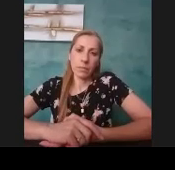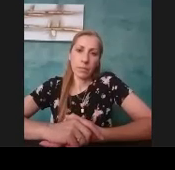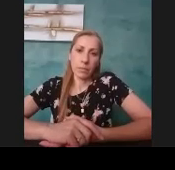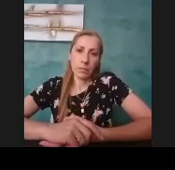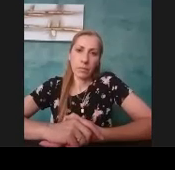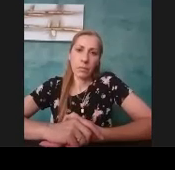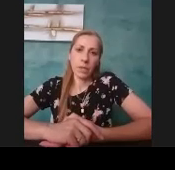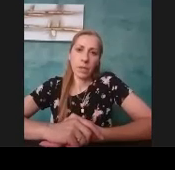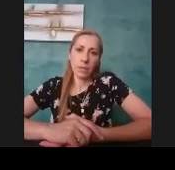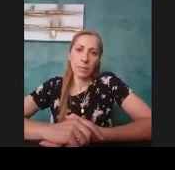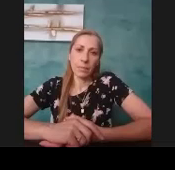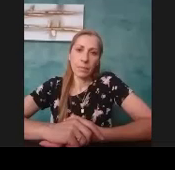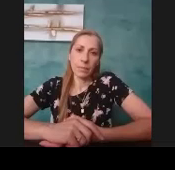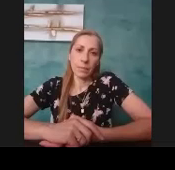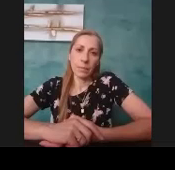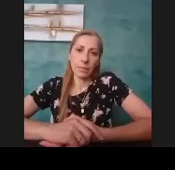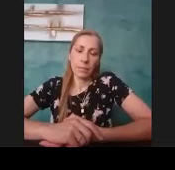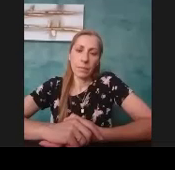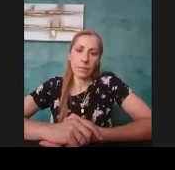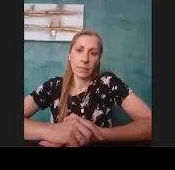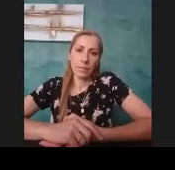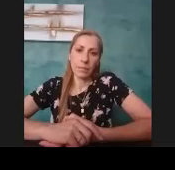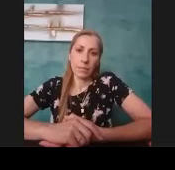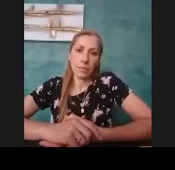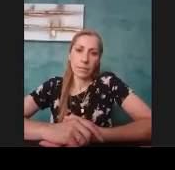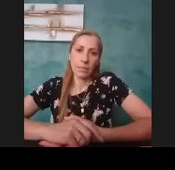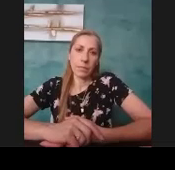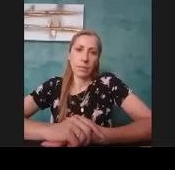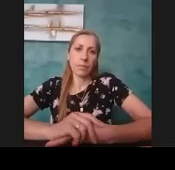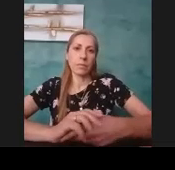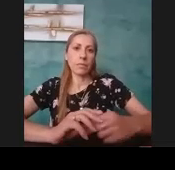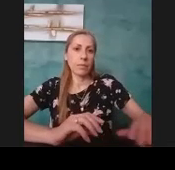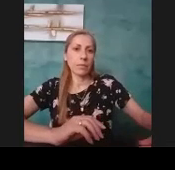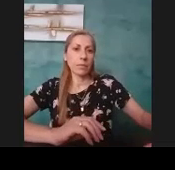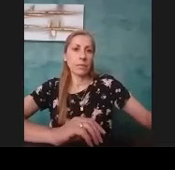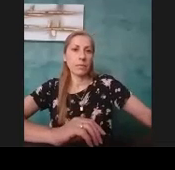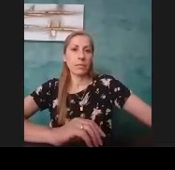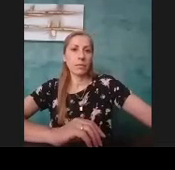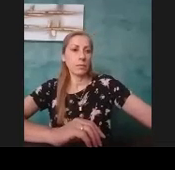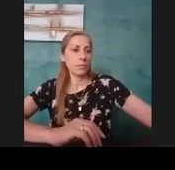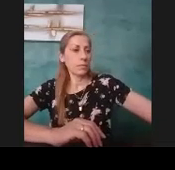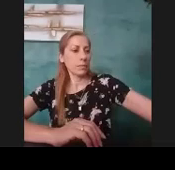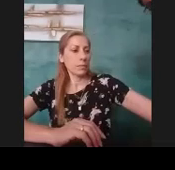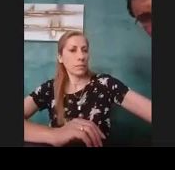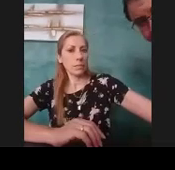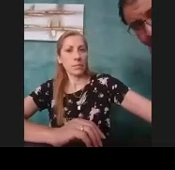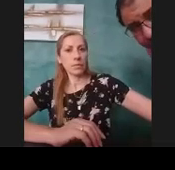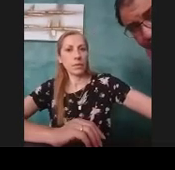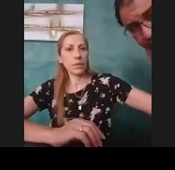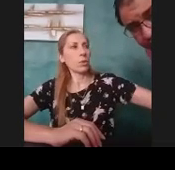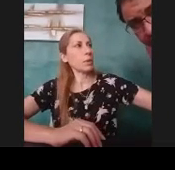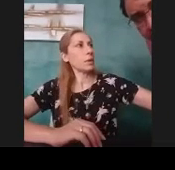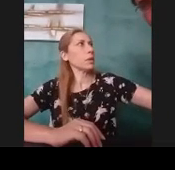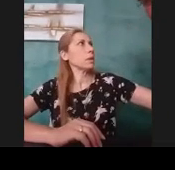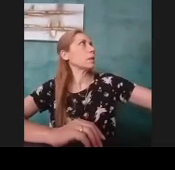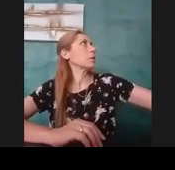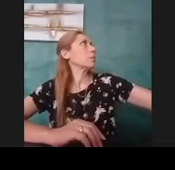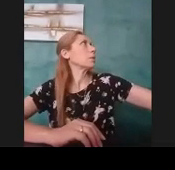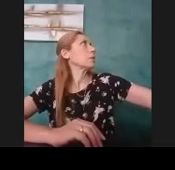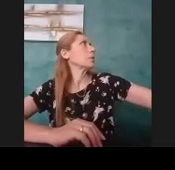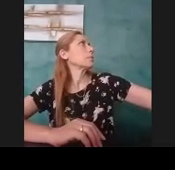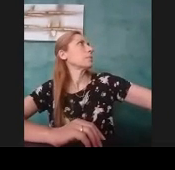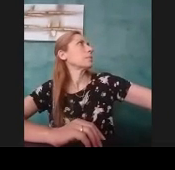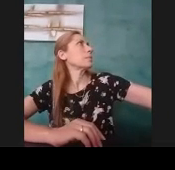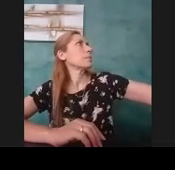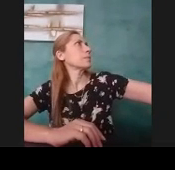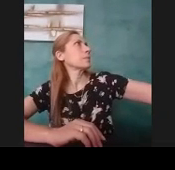imagen, eh, no hacemos nada. Entendiste perfectamente la pregunta